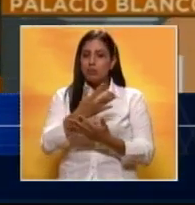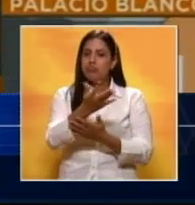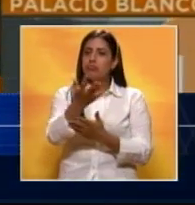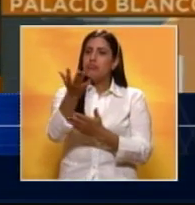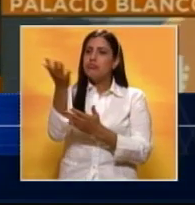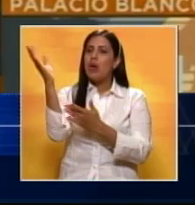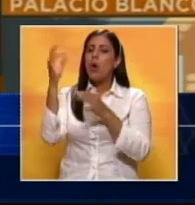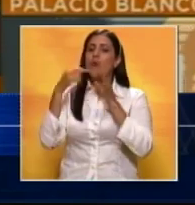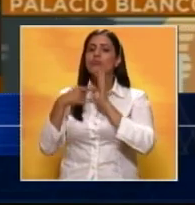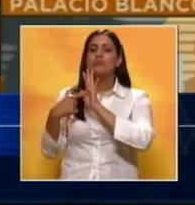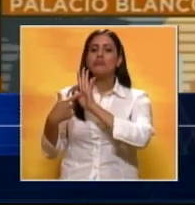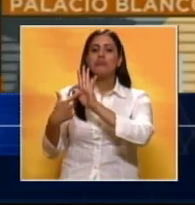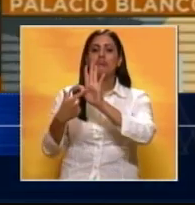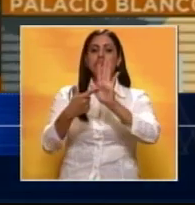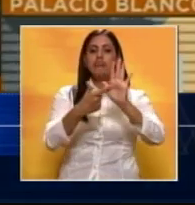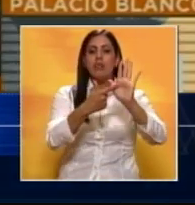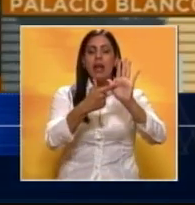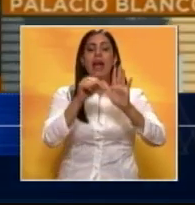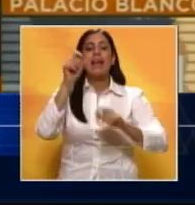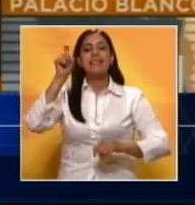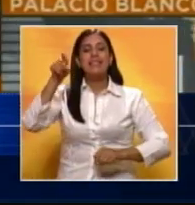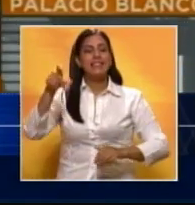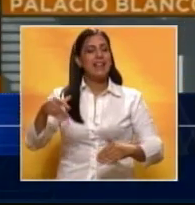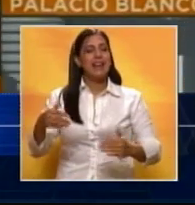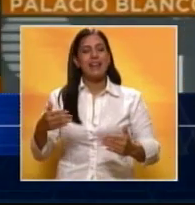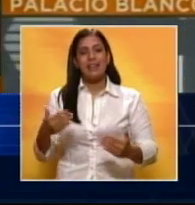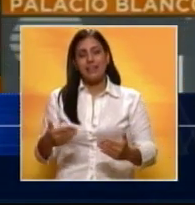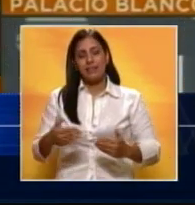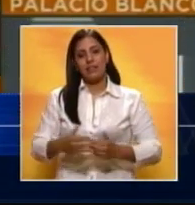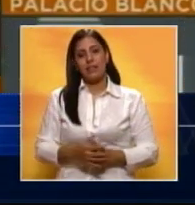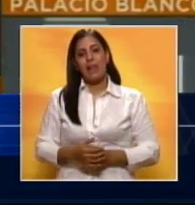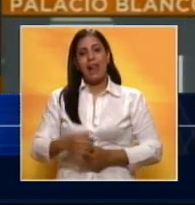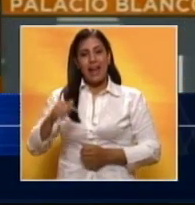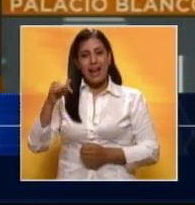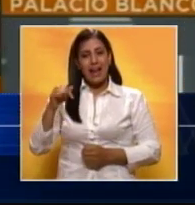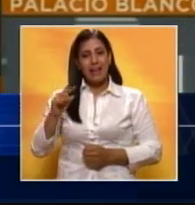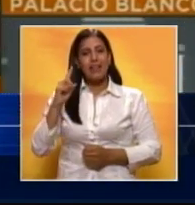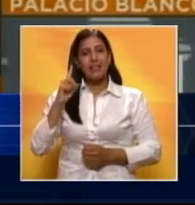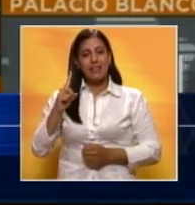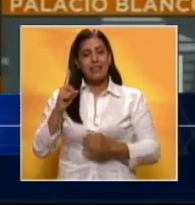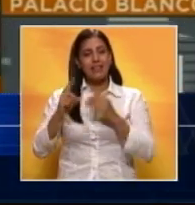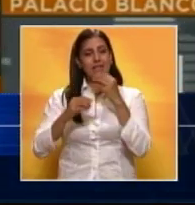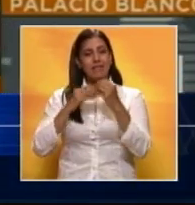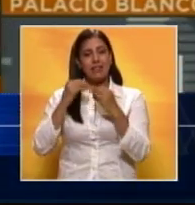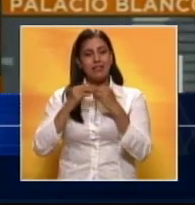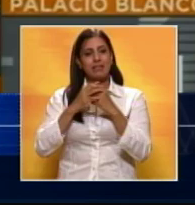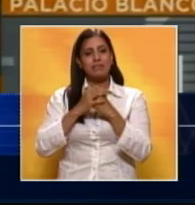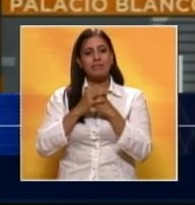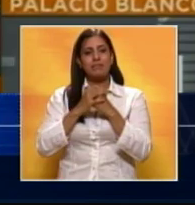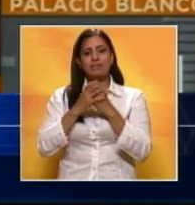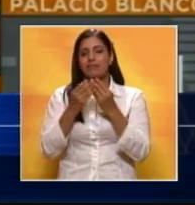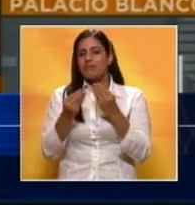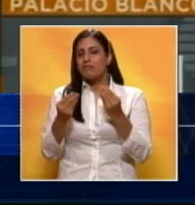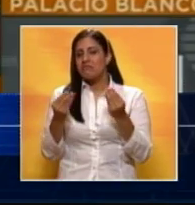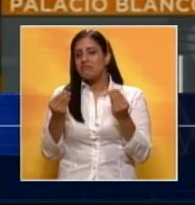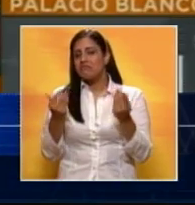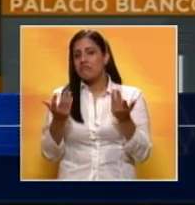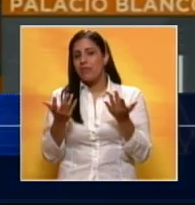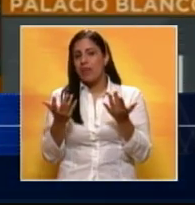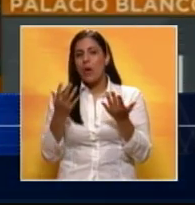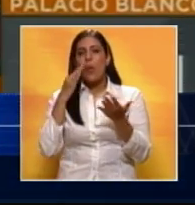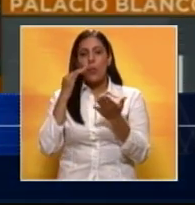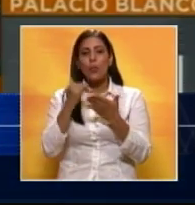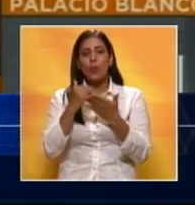de manera pública: es pertinente que aquí se haga simple y llanamente